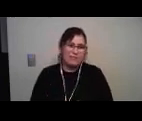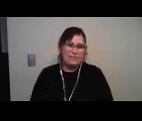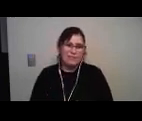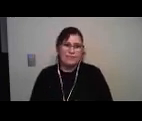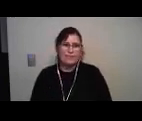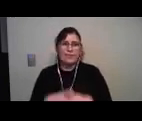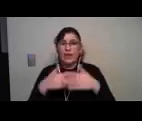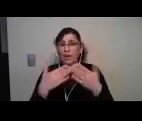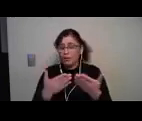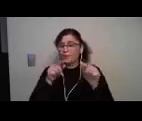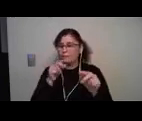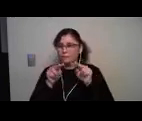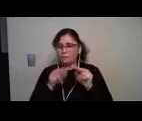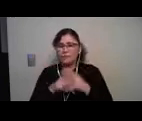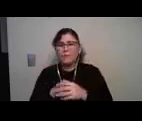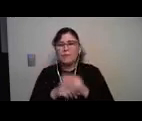Ahora,